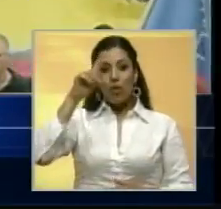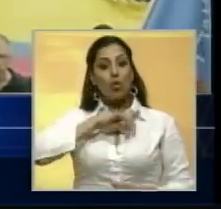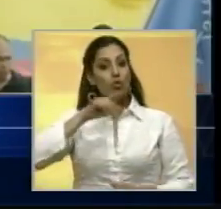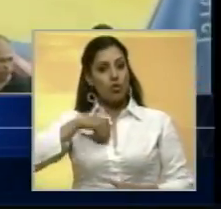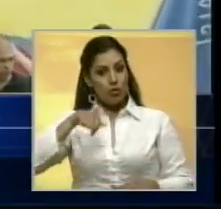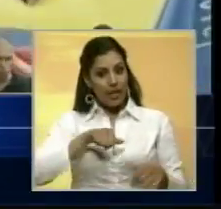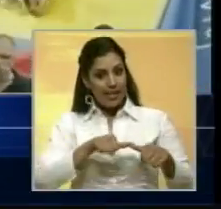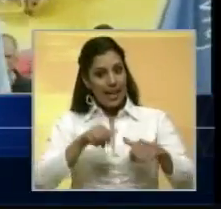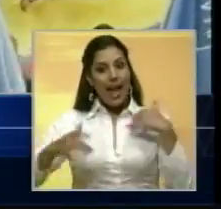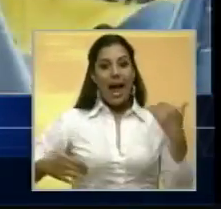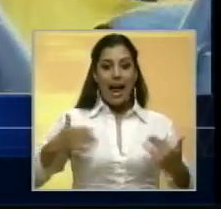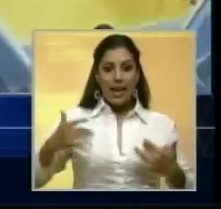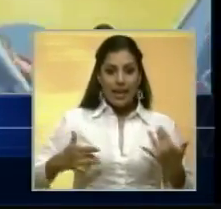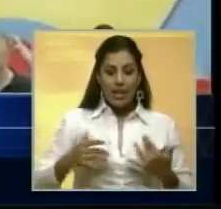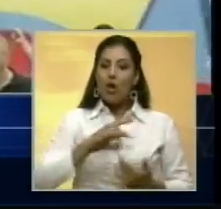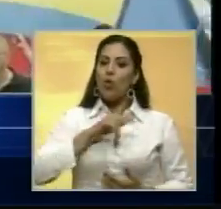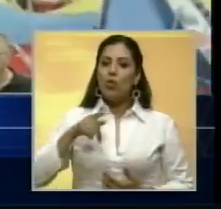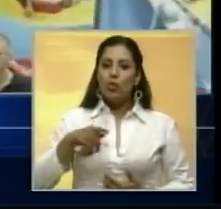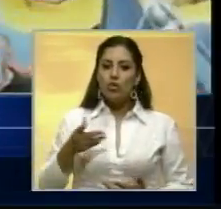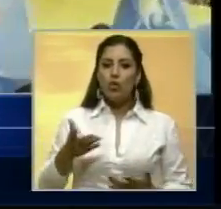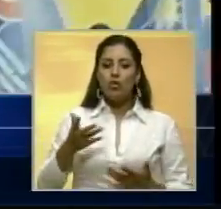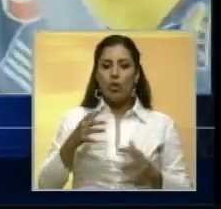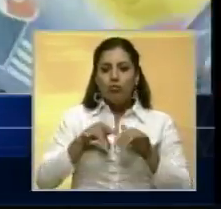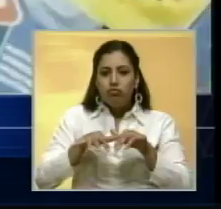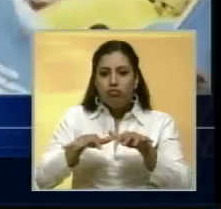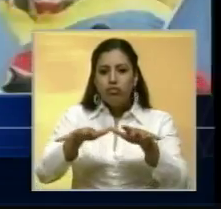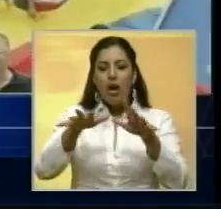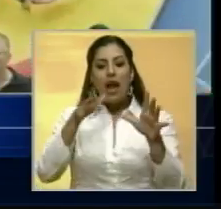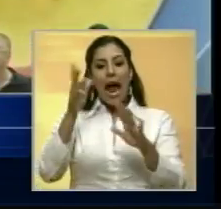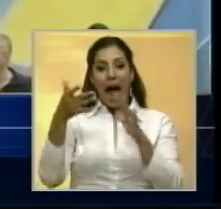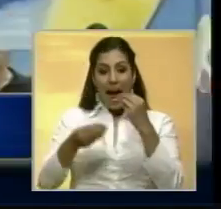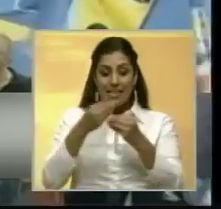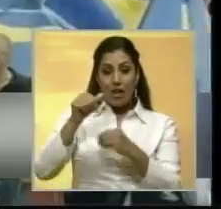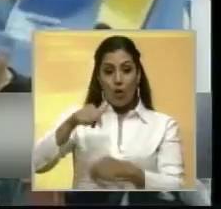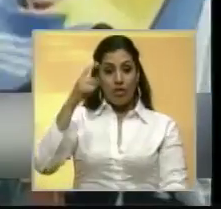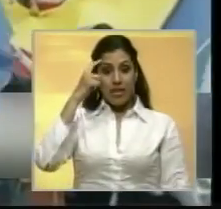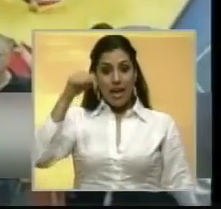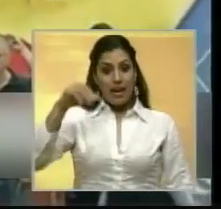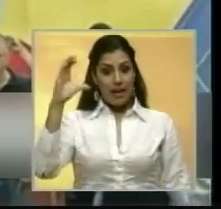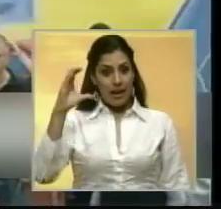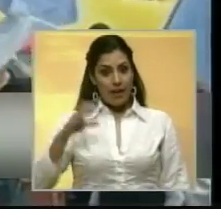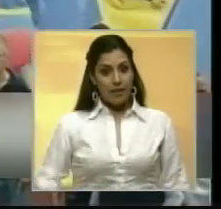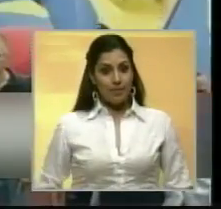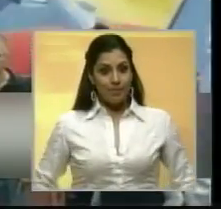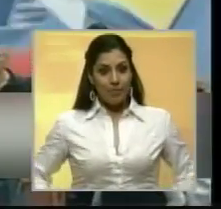seguir con nuestra alegría, con nuestro despliegue, como lo estamos haciendo el día de hoy aquí en Caracas.